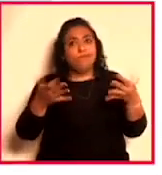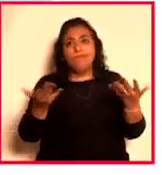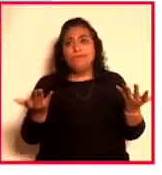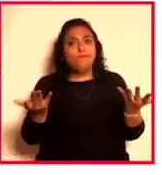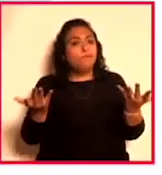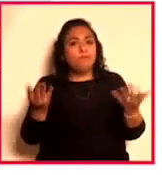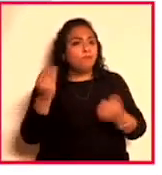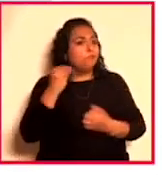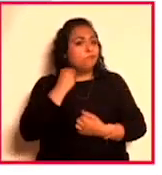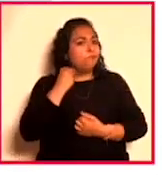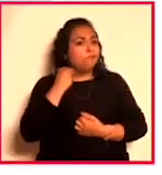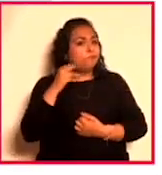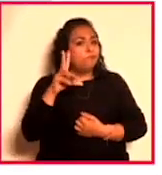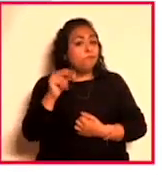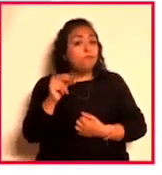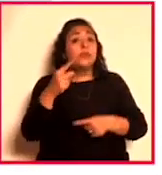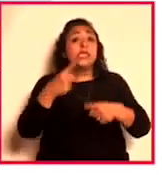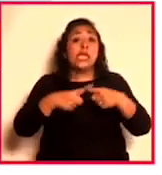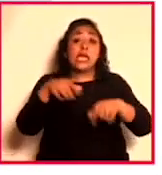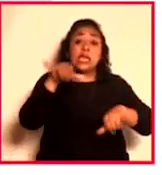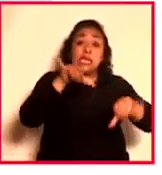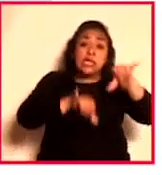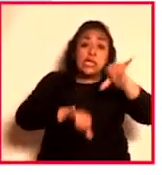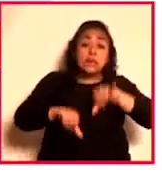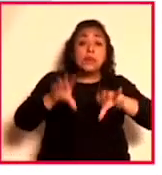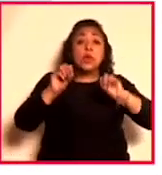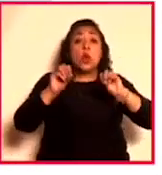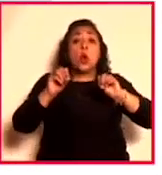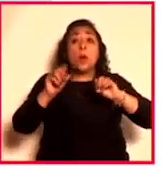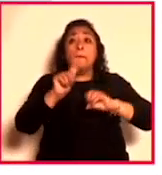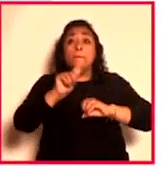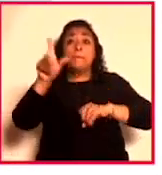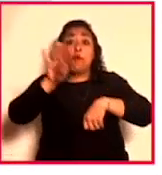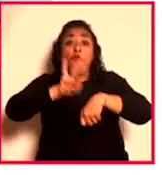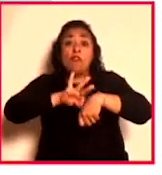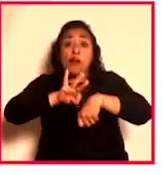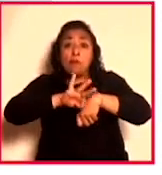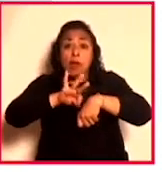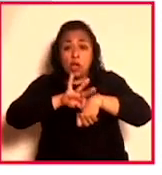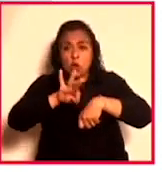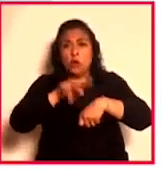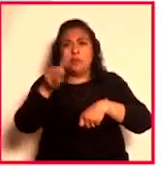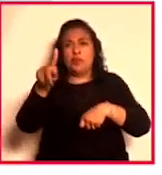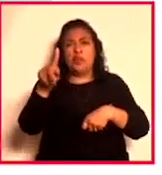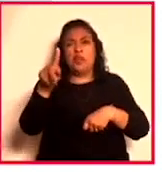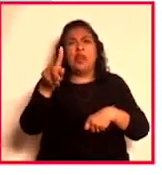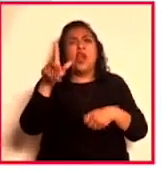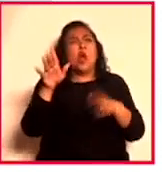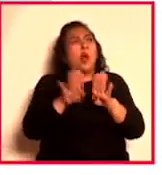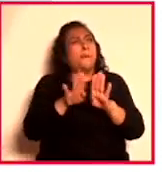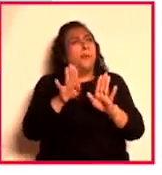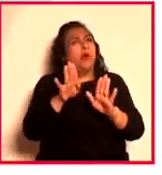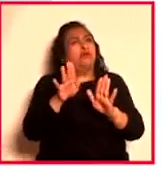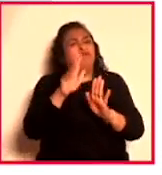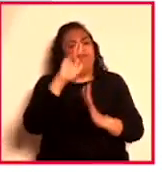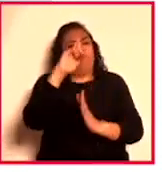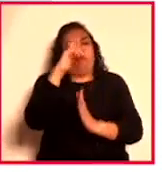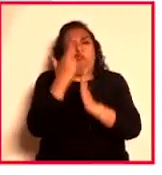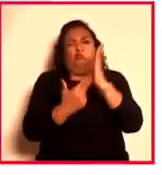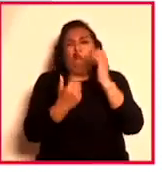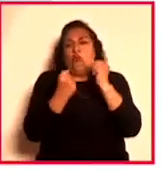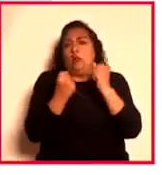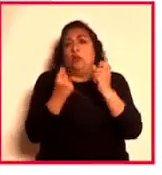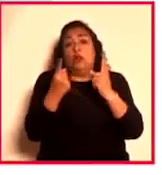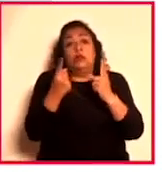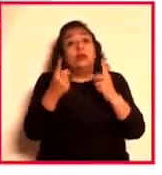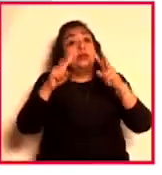abogados, serán químicos o farmacólogos, porque el delito violento, por citar uno, va a ser un tema de